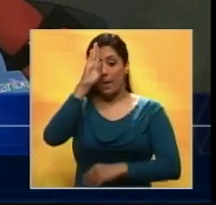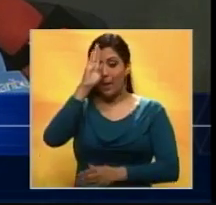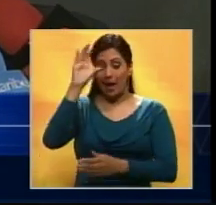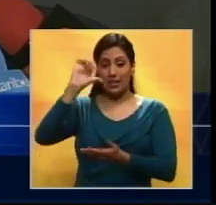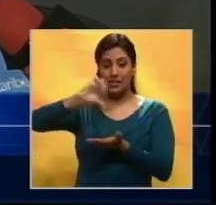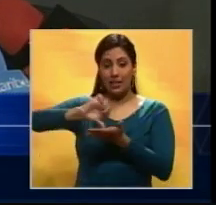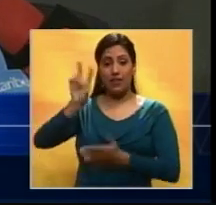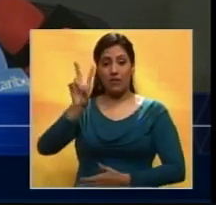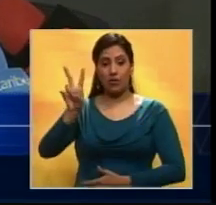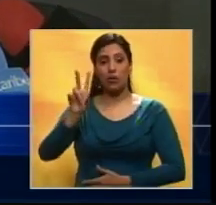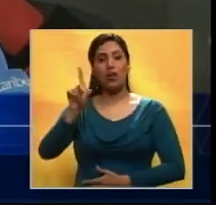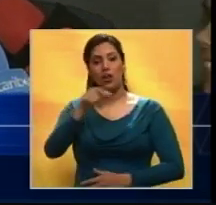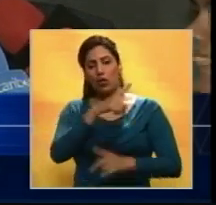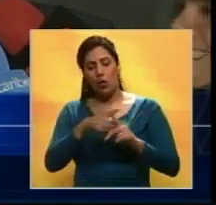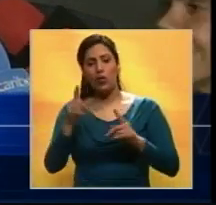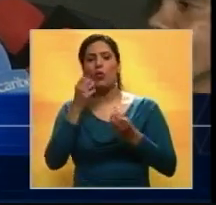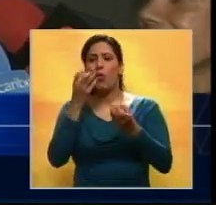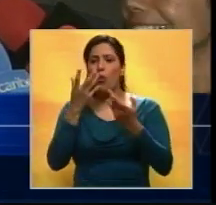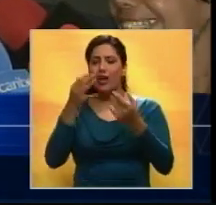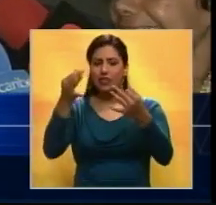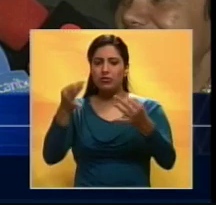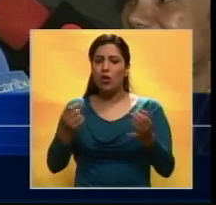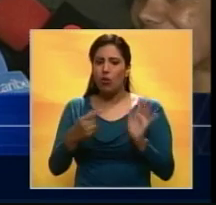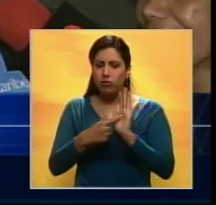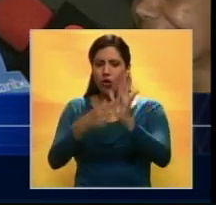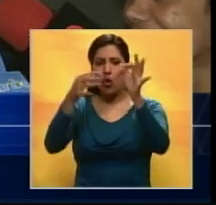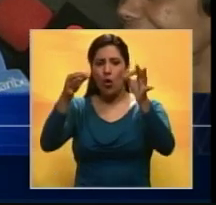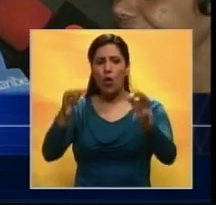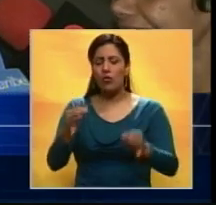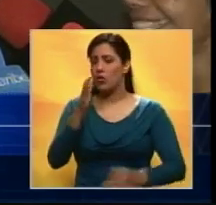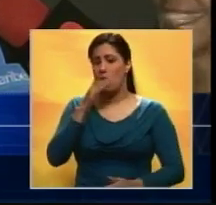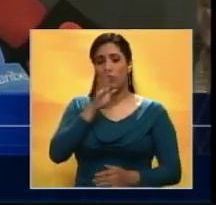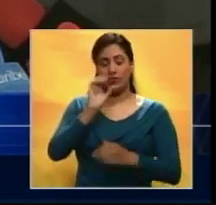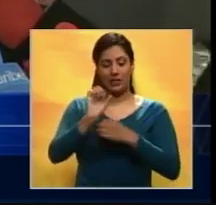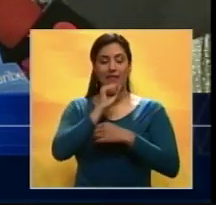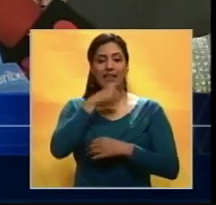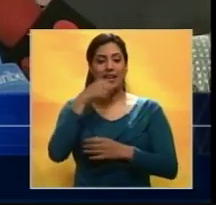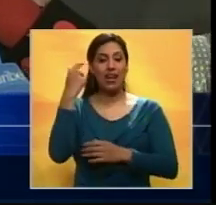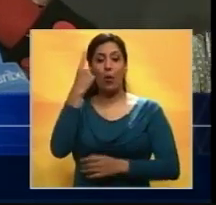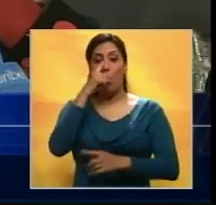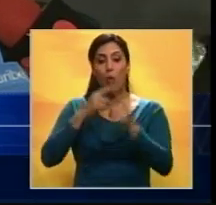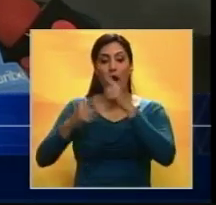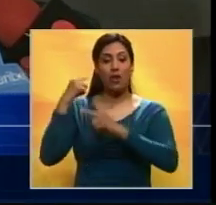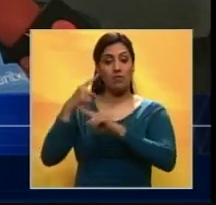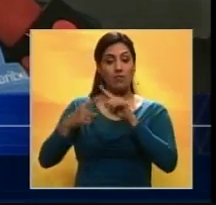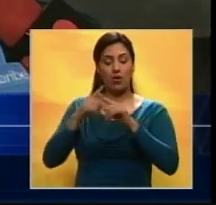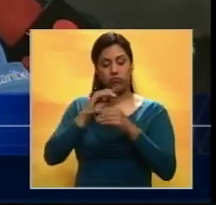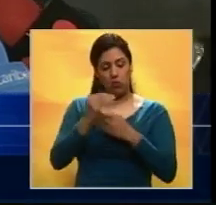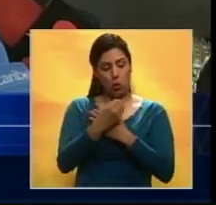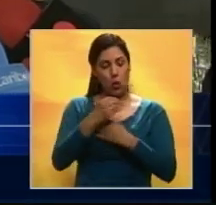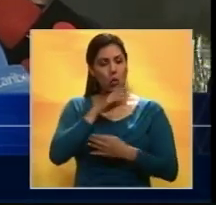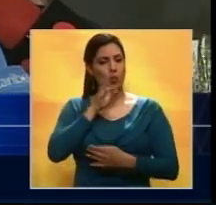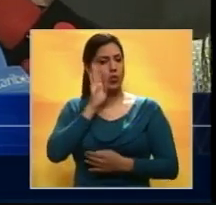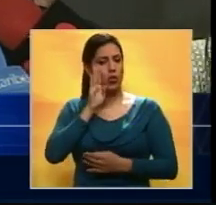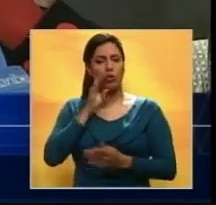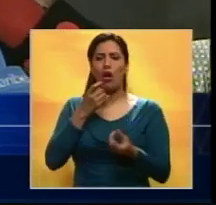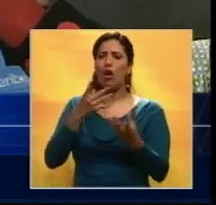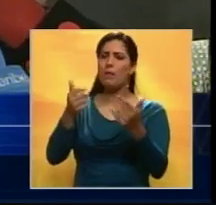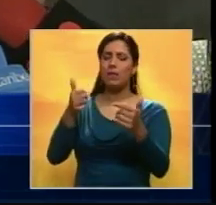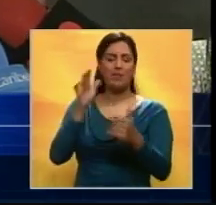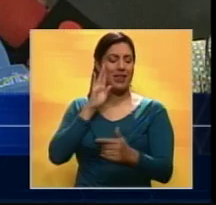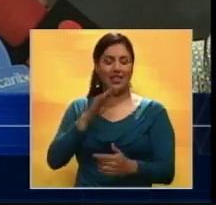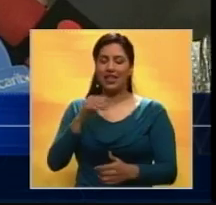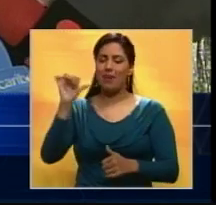Central y el INE determinen y publiquen las cifras que no han publicado desde hace más de año y medio, pero